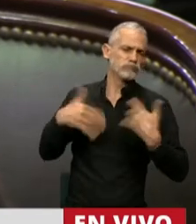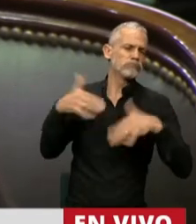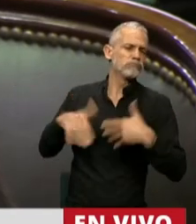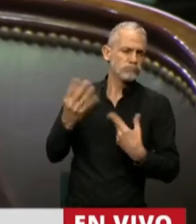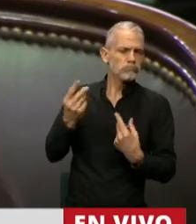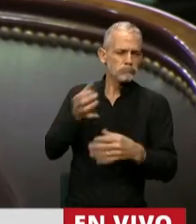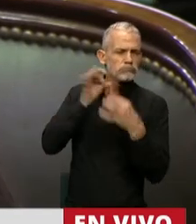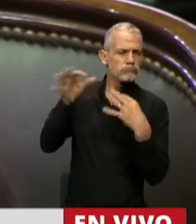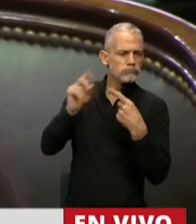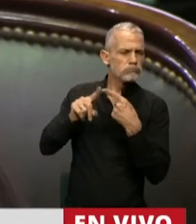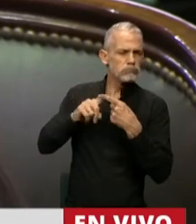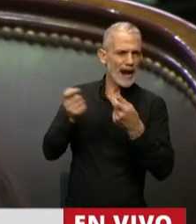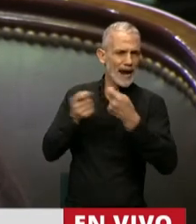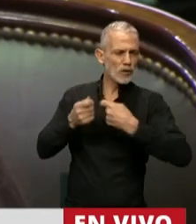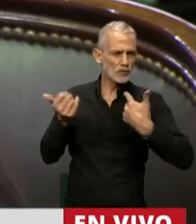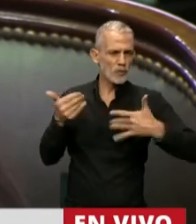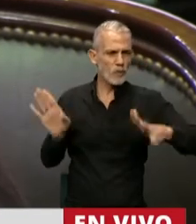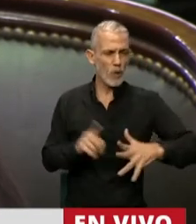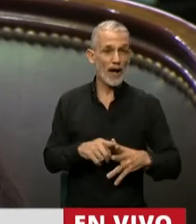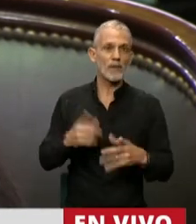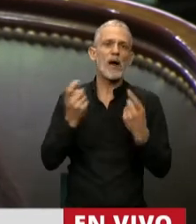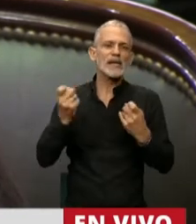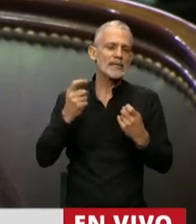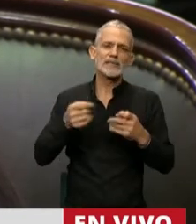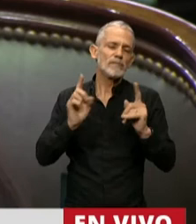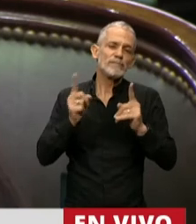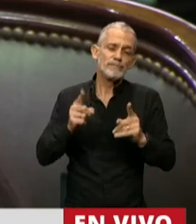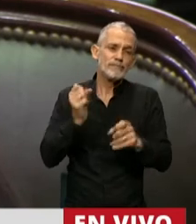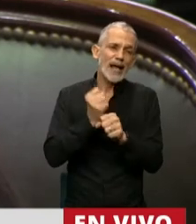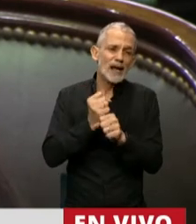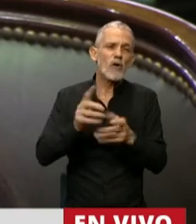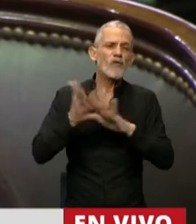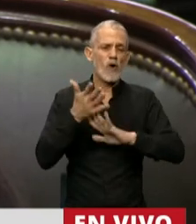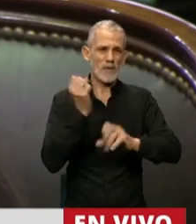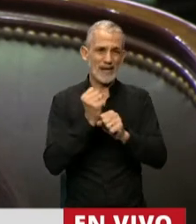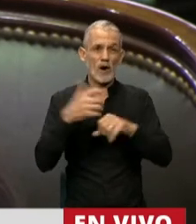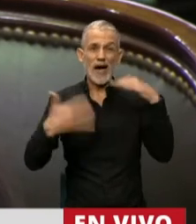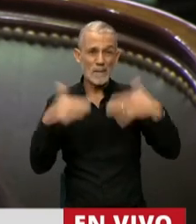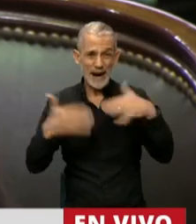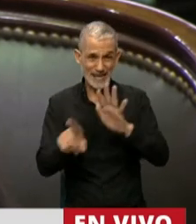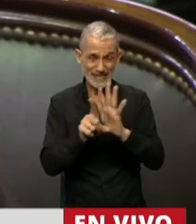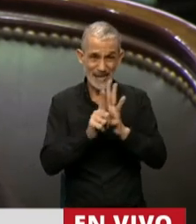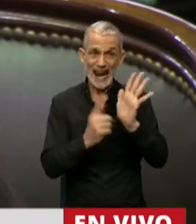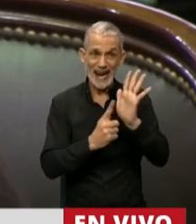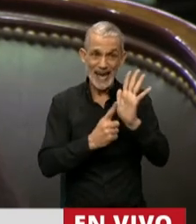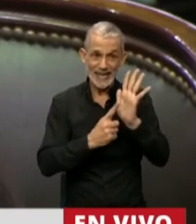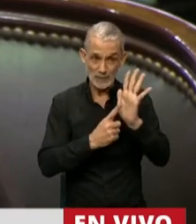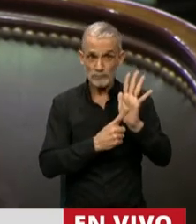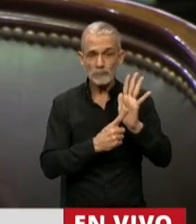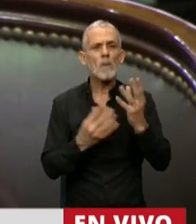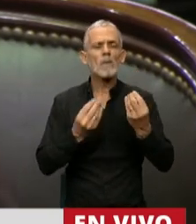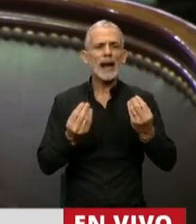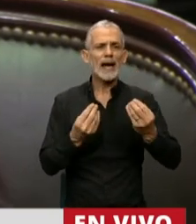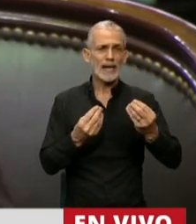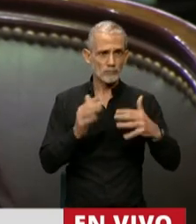en el que podemos trabajar. Pero bueno, es necesario que sostengamos por lo menos las condiciones de la emergencia que están planteadas en esta ley para